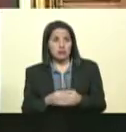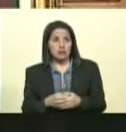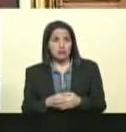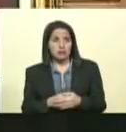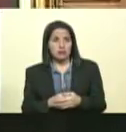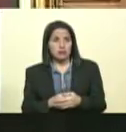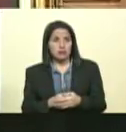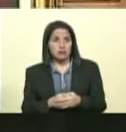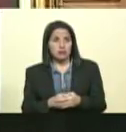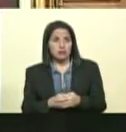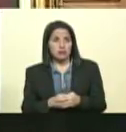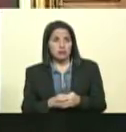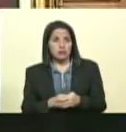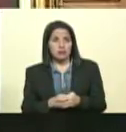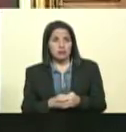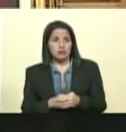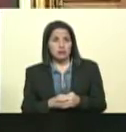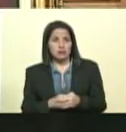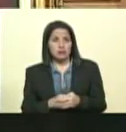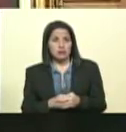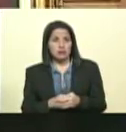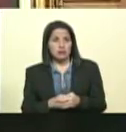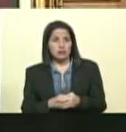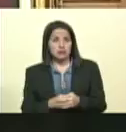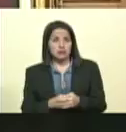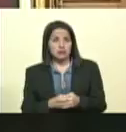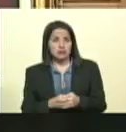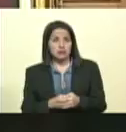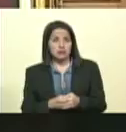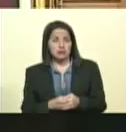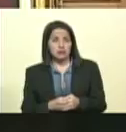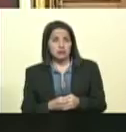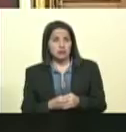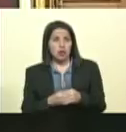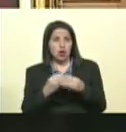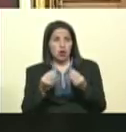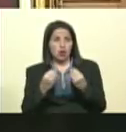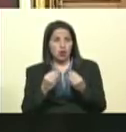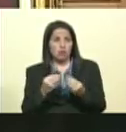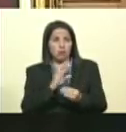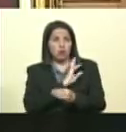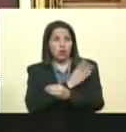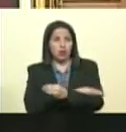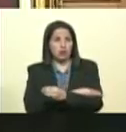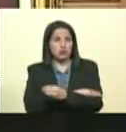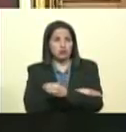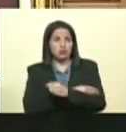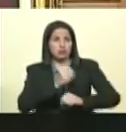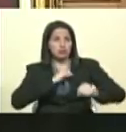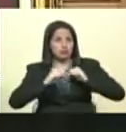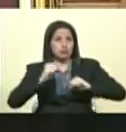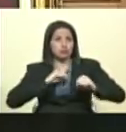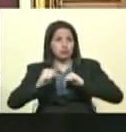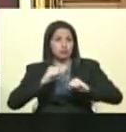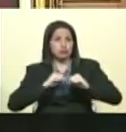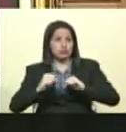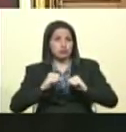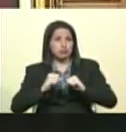en el campo del sector salud. Un poderoso movimiento sindical,